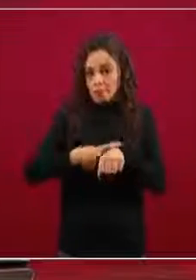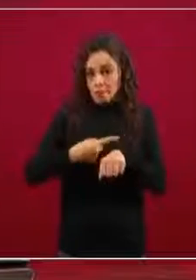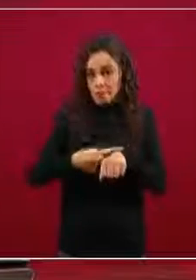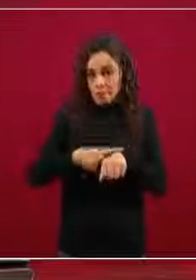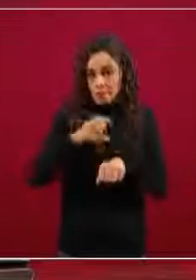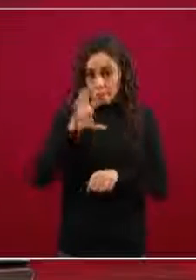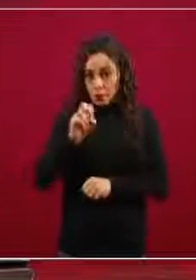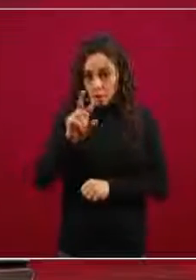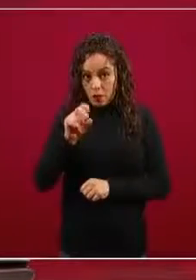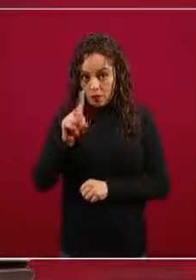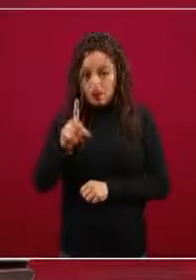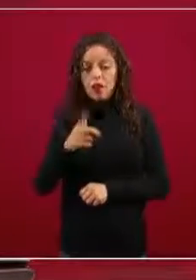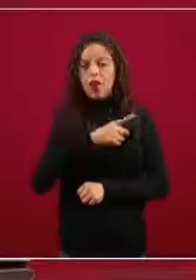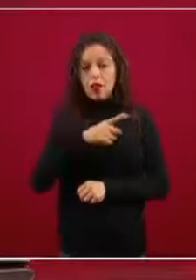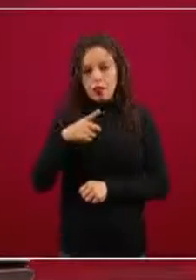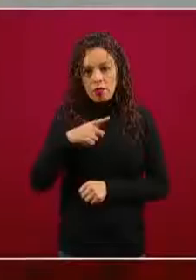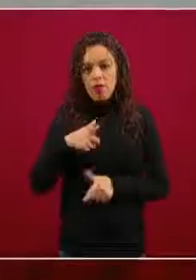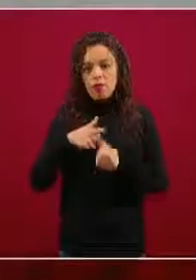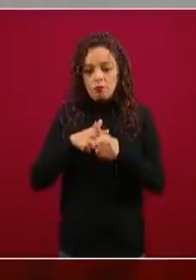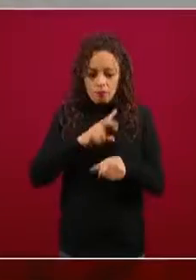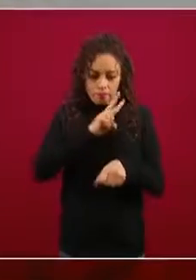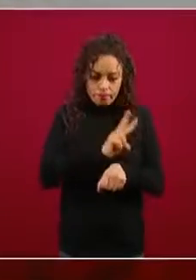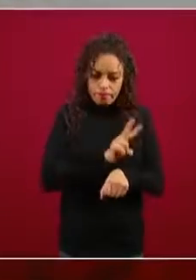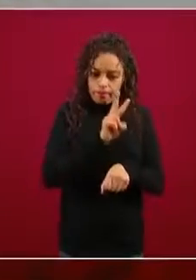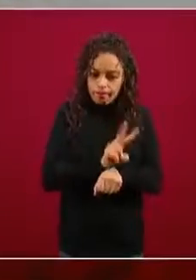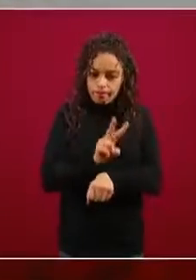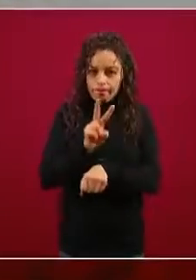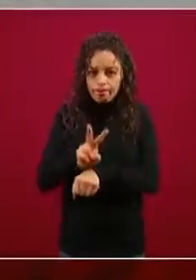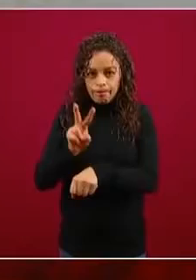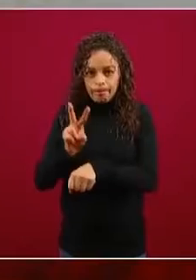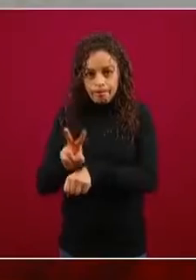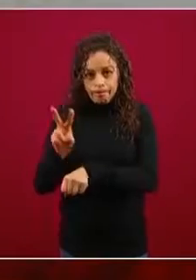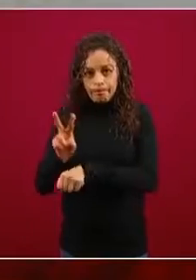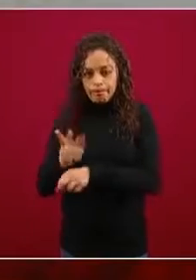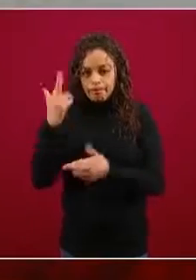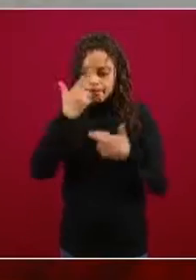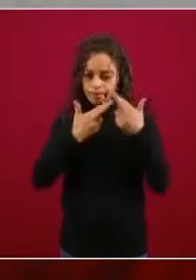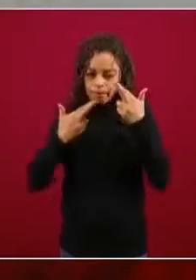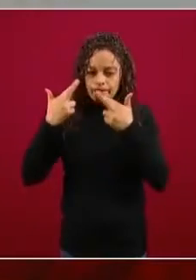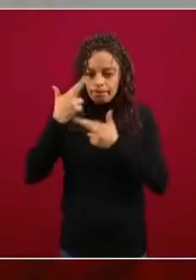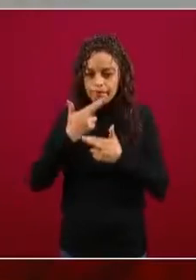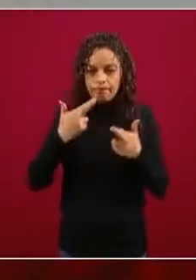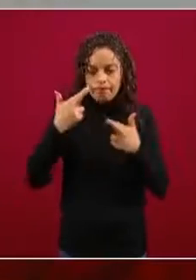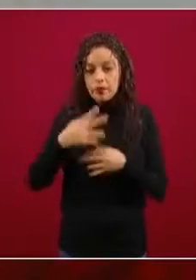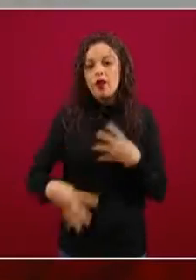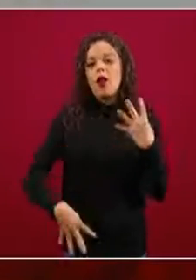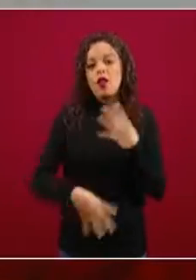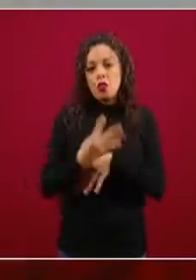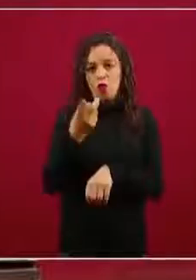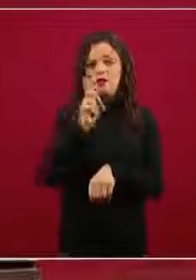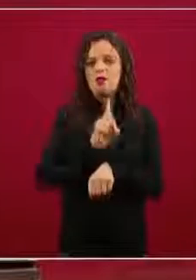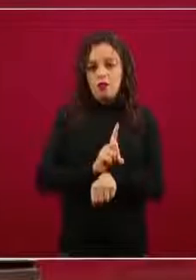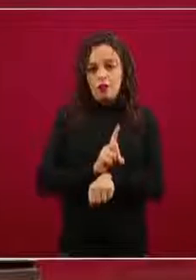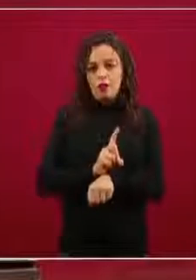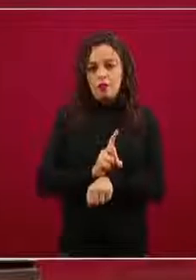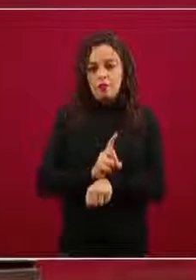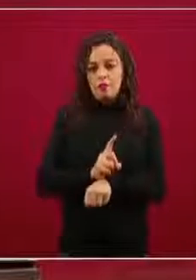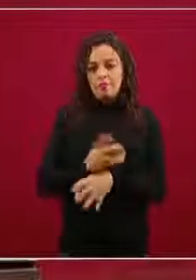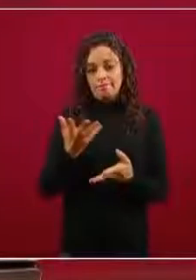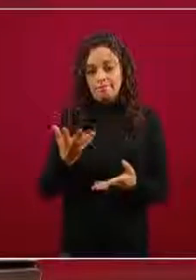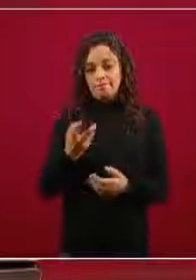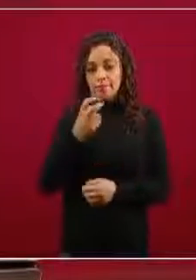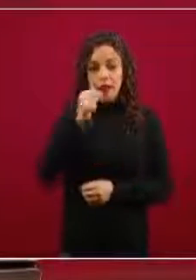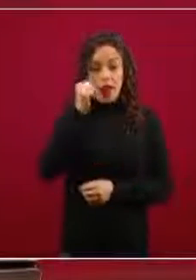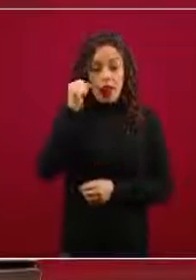vigilancia, se sigue la observación hasta los 14 días. Eso es lo que queríamos compartir con ustedes de manera directa, como lo hicimos ayer por la